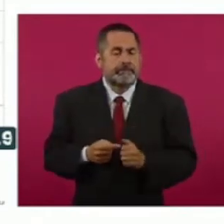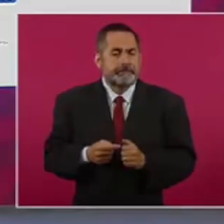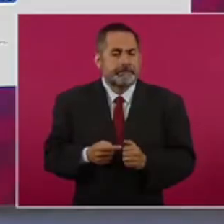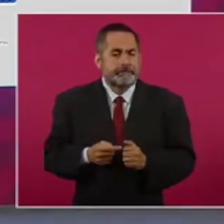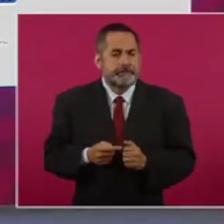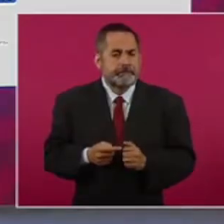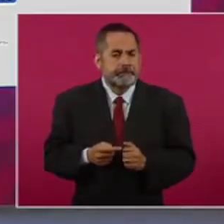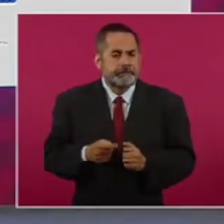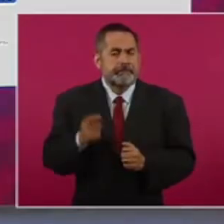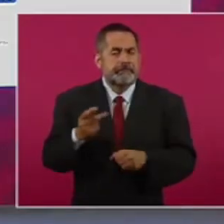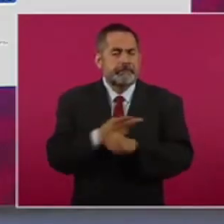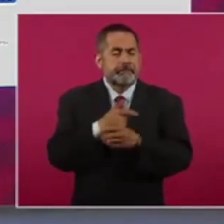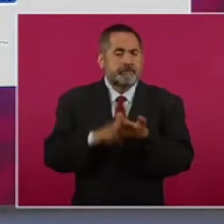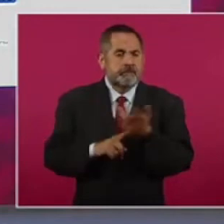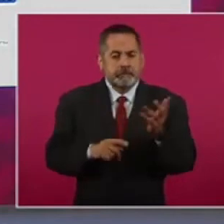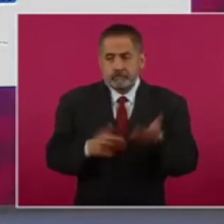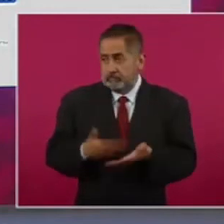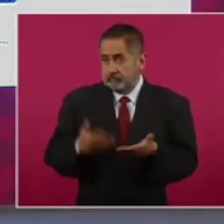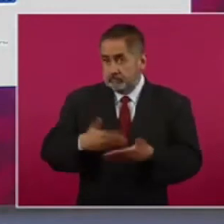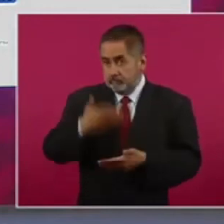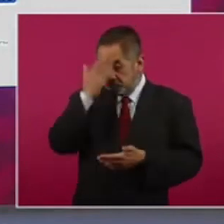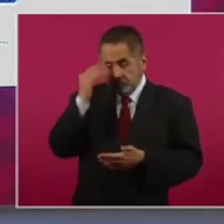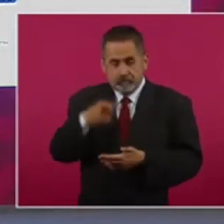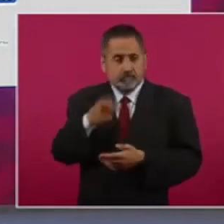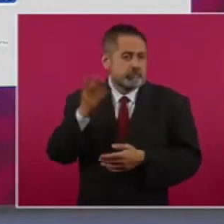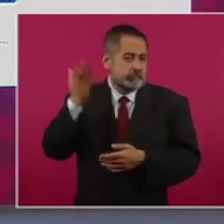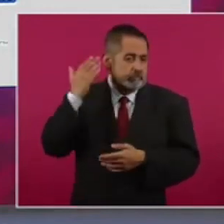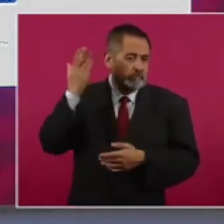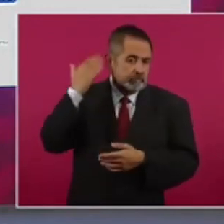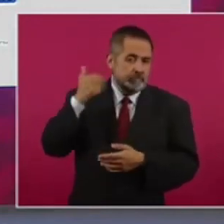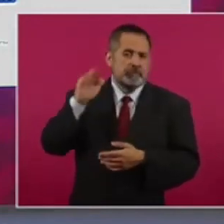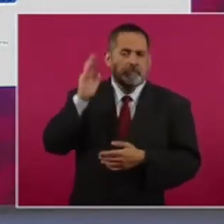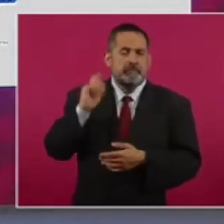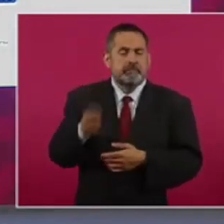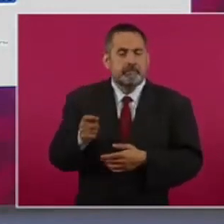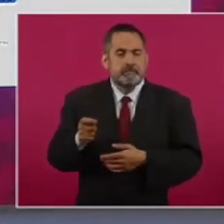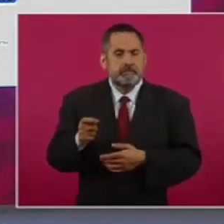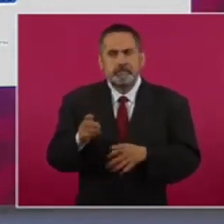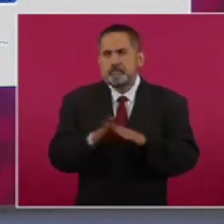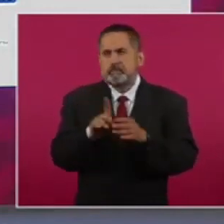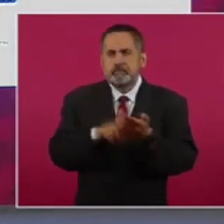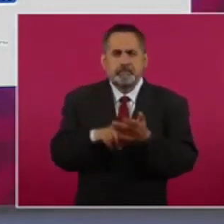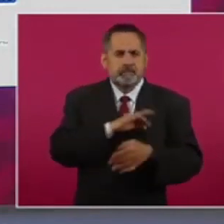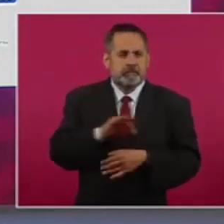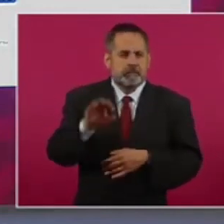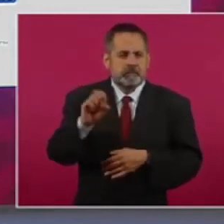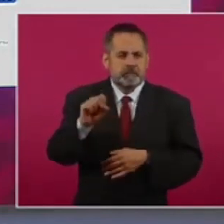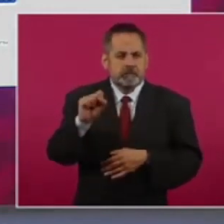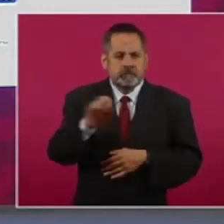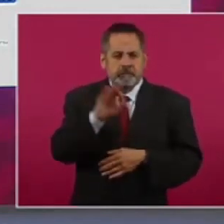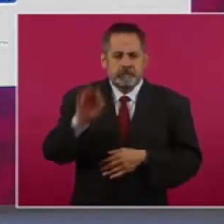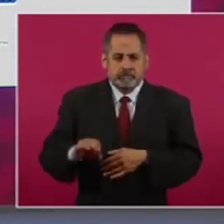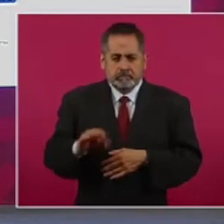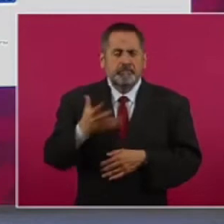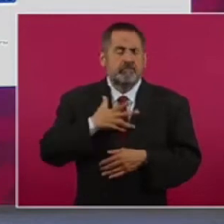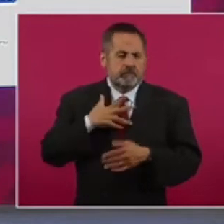que, no sé ahora, pero antes, como el 60% estaba